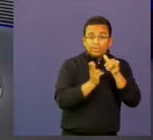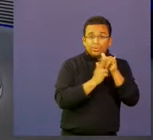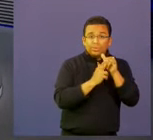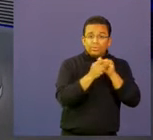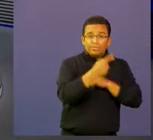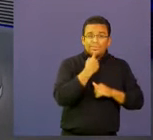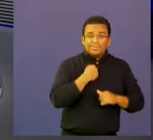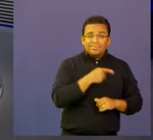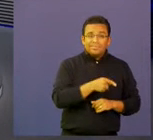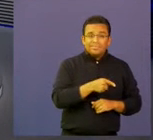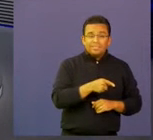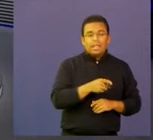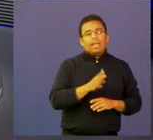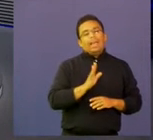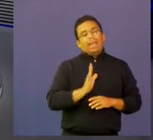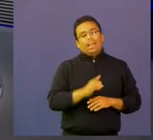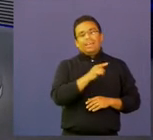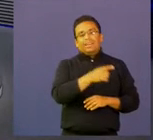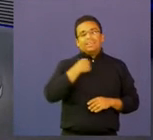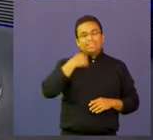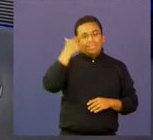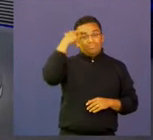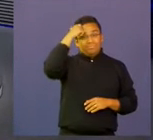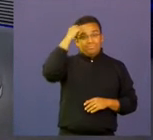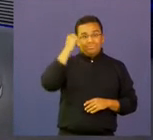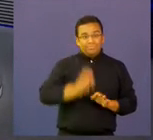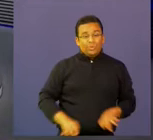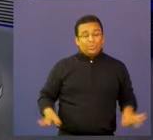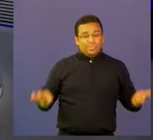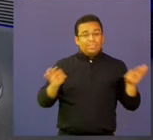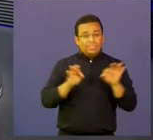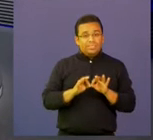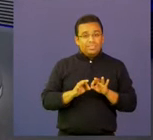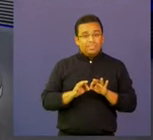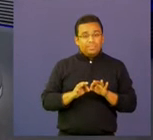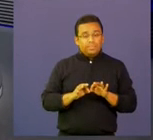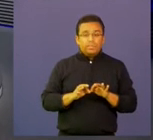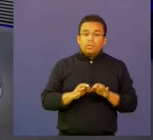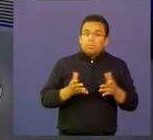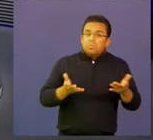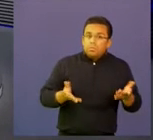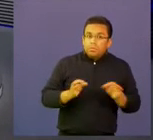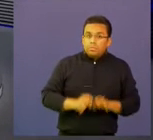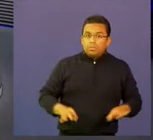importante, y es que los maestros tienen